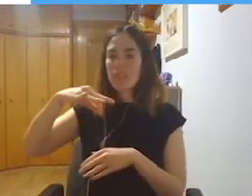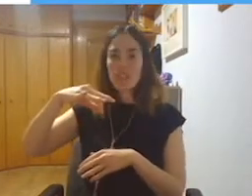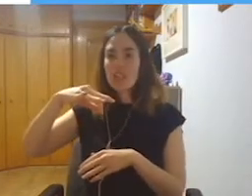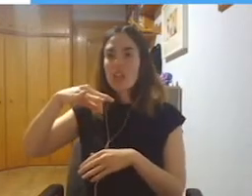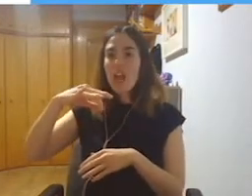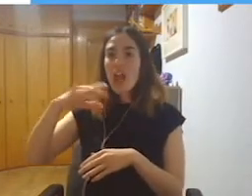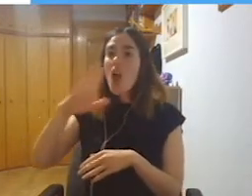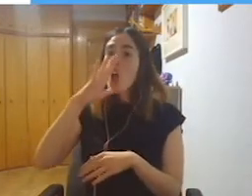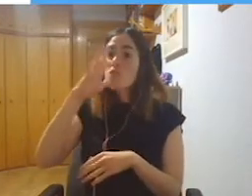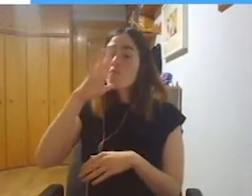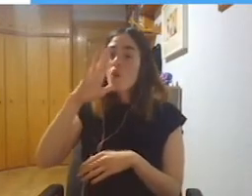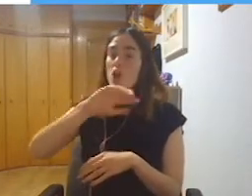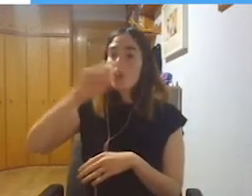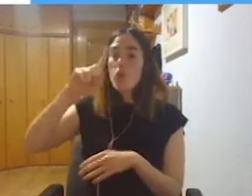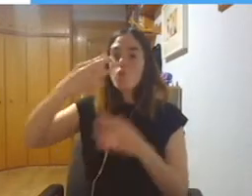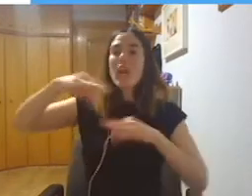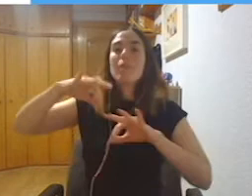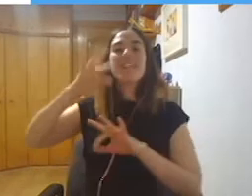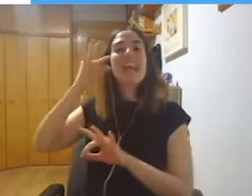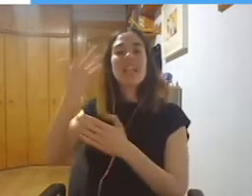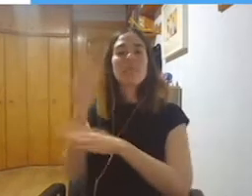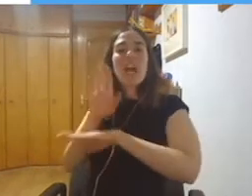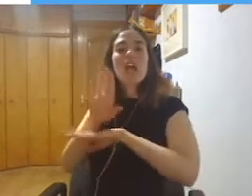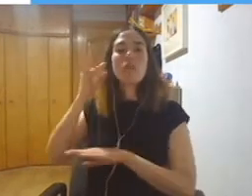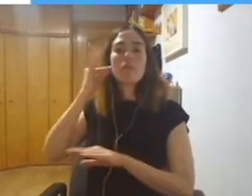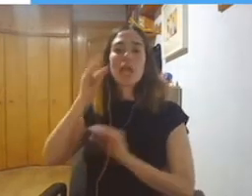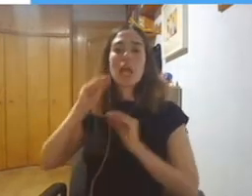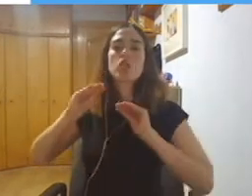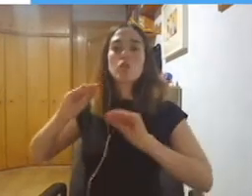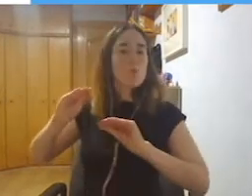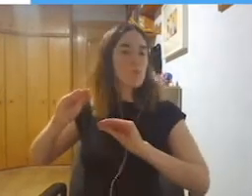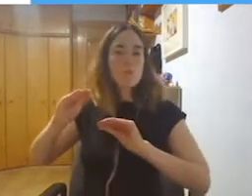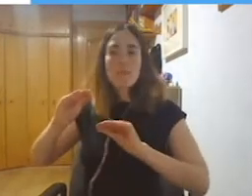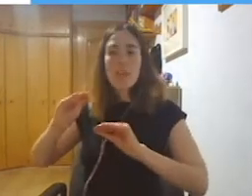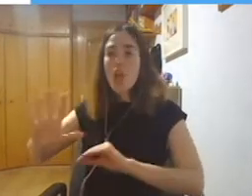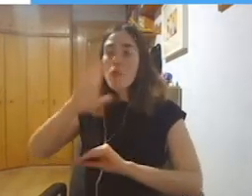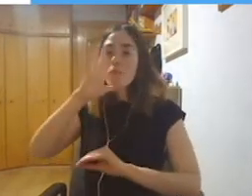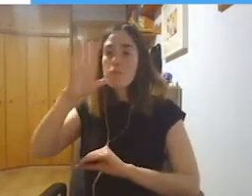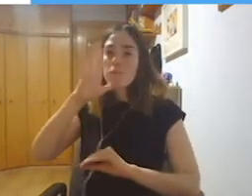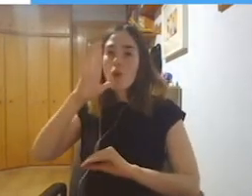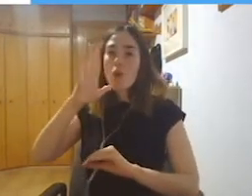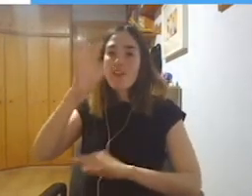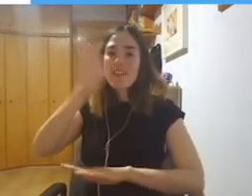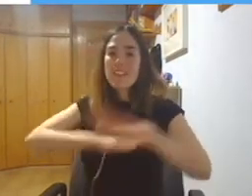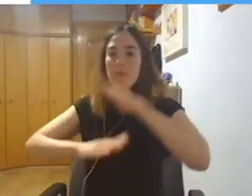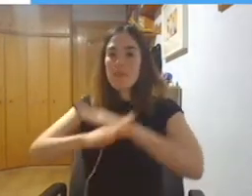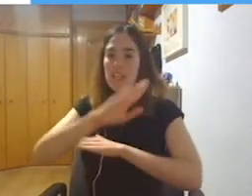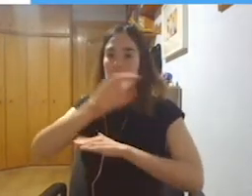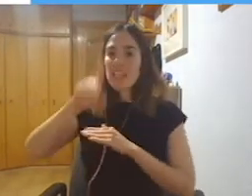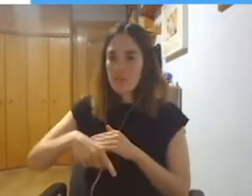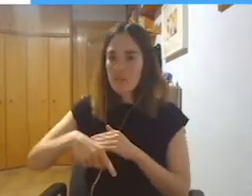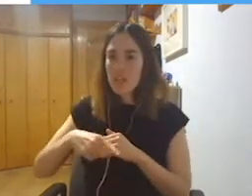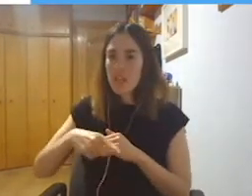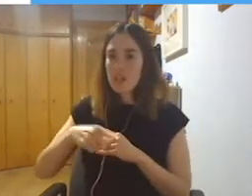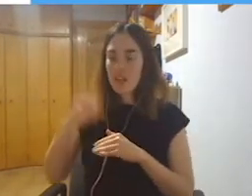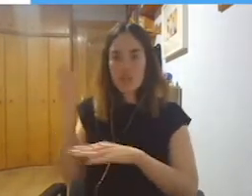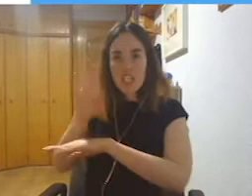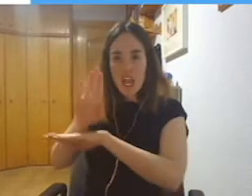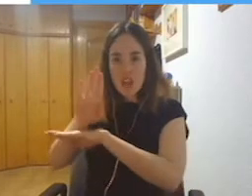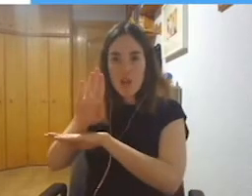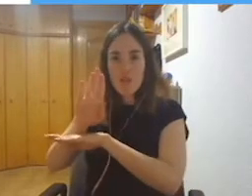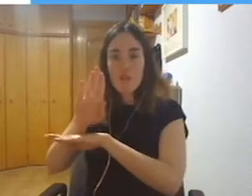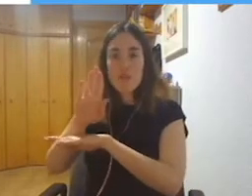en cuanto a la representación femenina, sino a la representación de la propia discapacidad. Y para